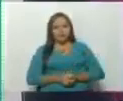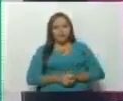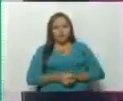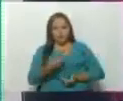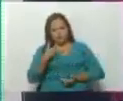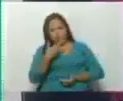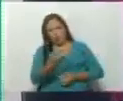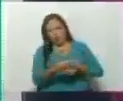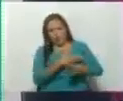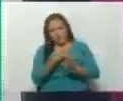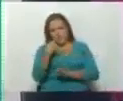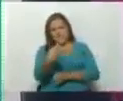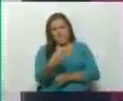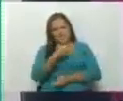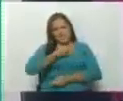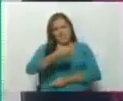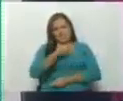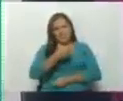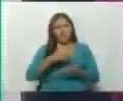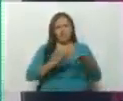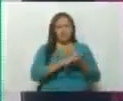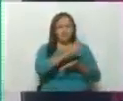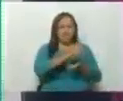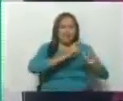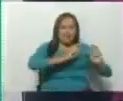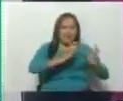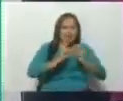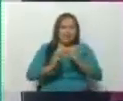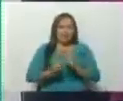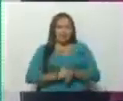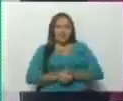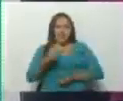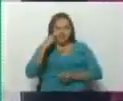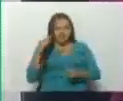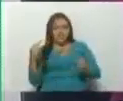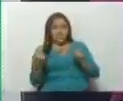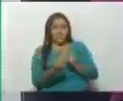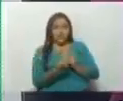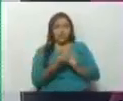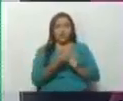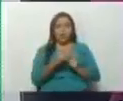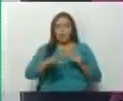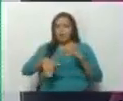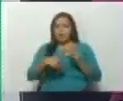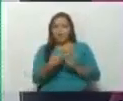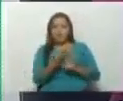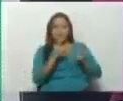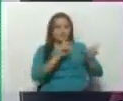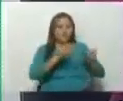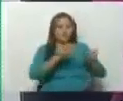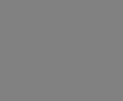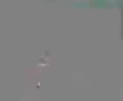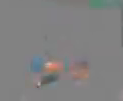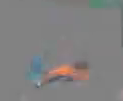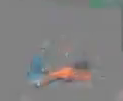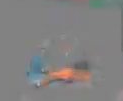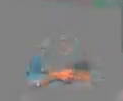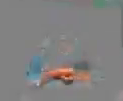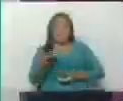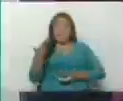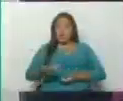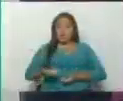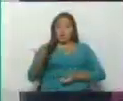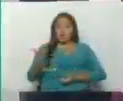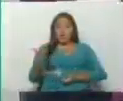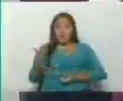la otra vez lo decía también en una entrevista con respecto a esto, esa visión del modernismo, en donde lo importante es precisamente,